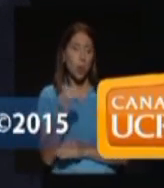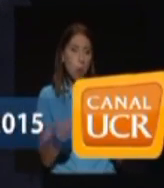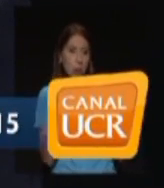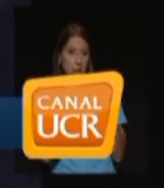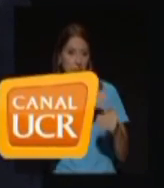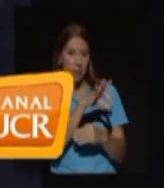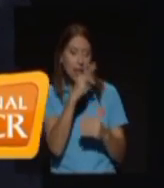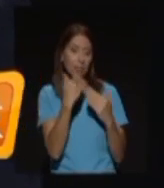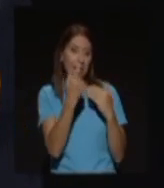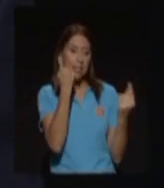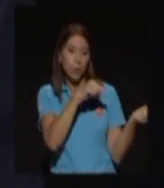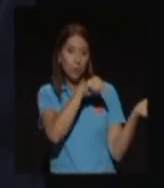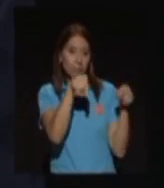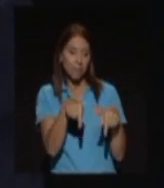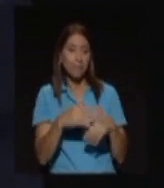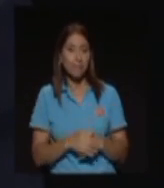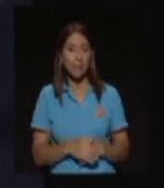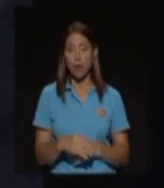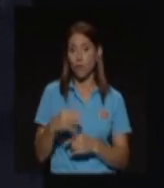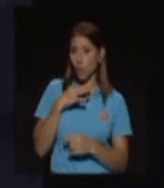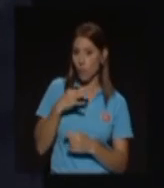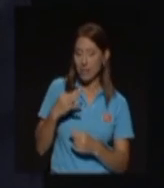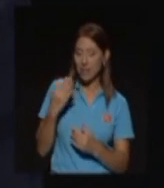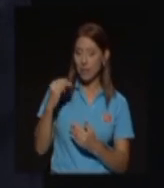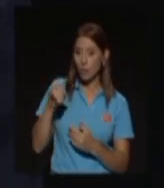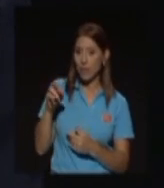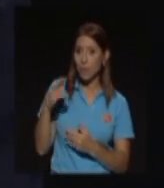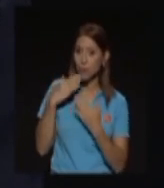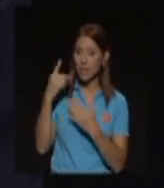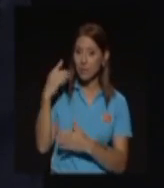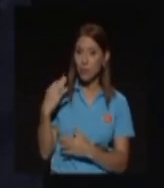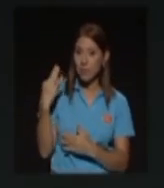por estar hoy con nosotros, don Federico. Fue un placer, Juan Rafael, muchas gracias